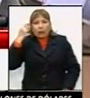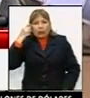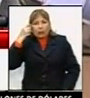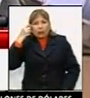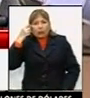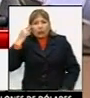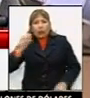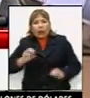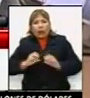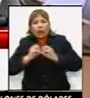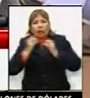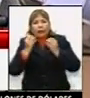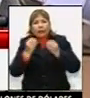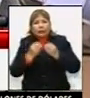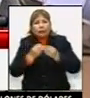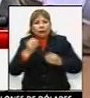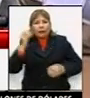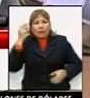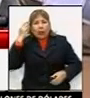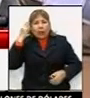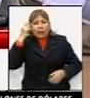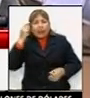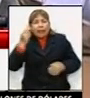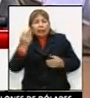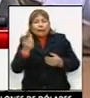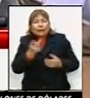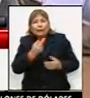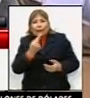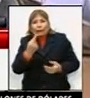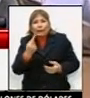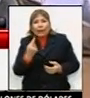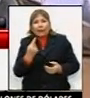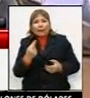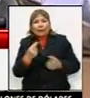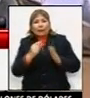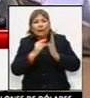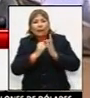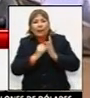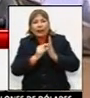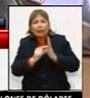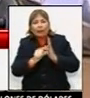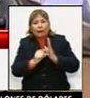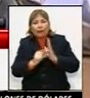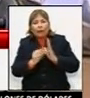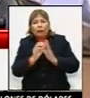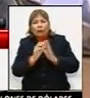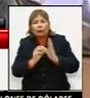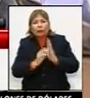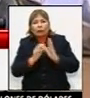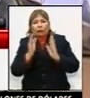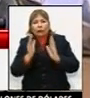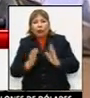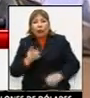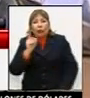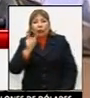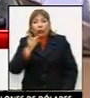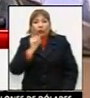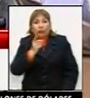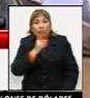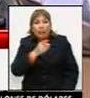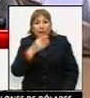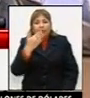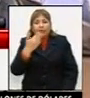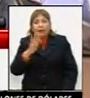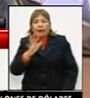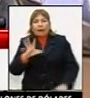organizaciones políticas. Agregar un párrafo. Y es elevar a nivel constitucional lo que ustedes ya han aprobado en